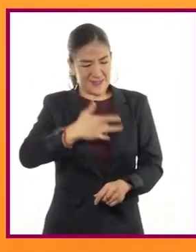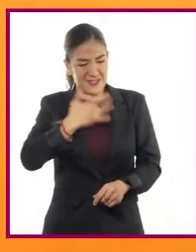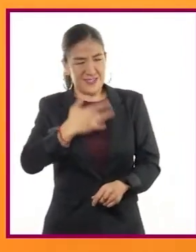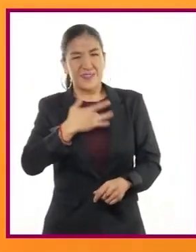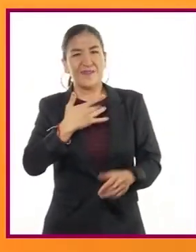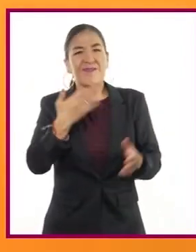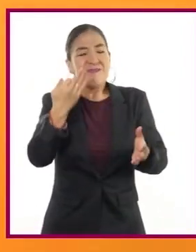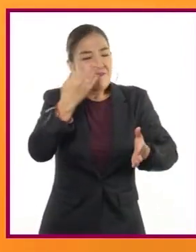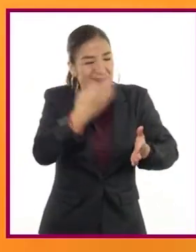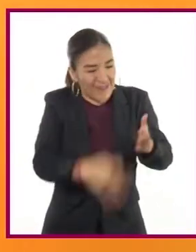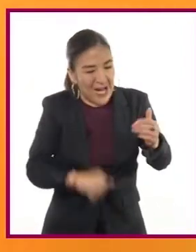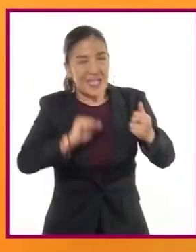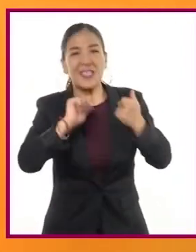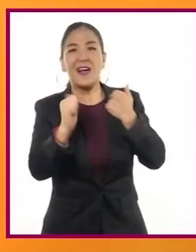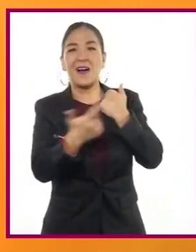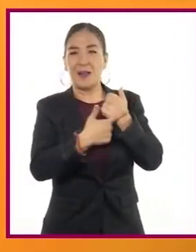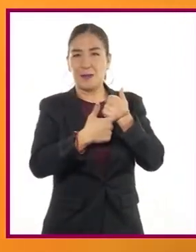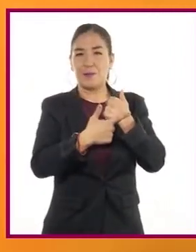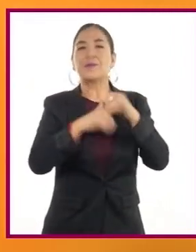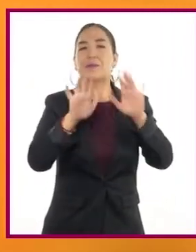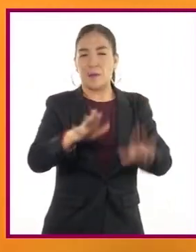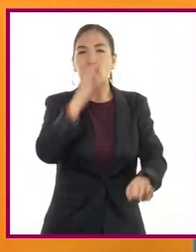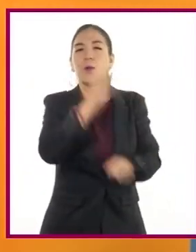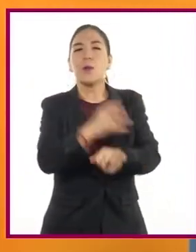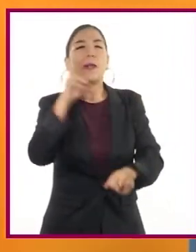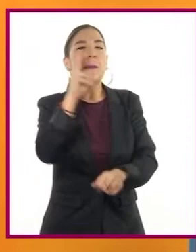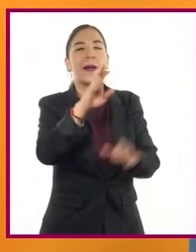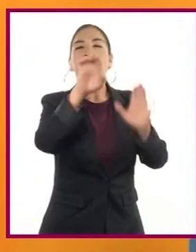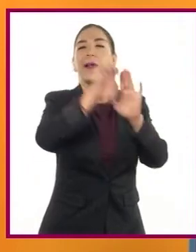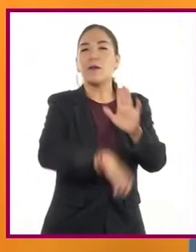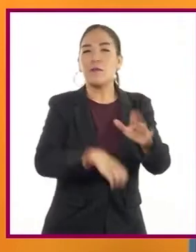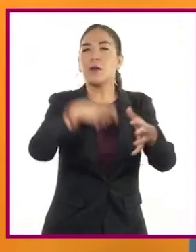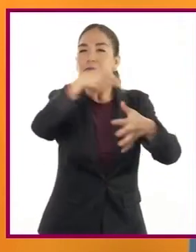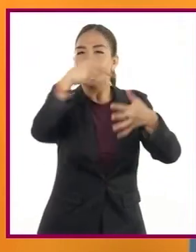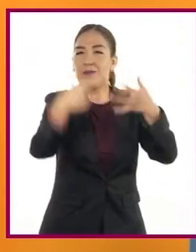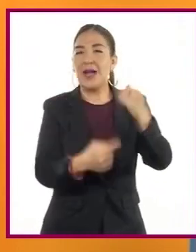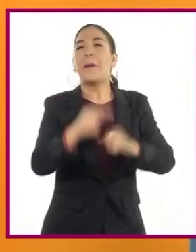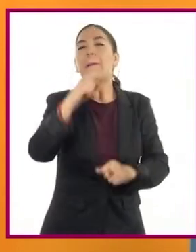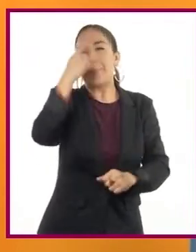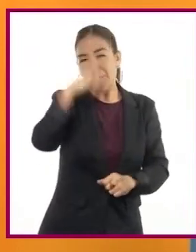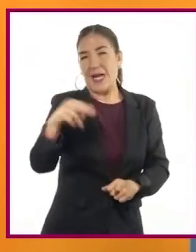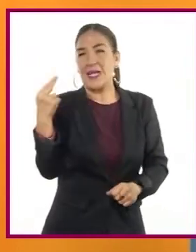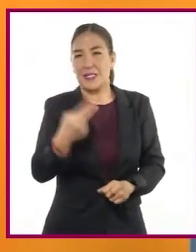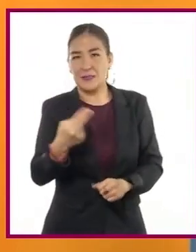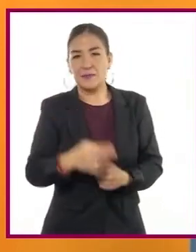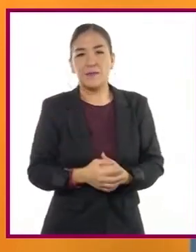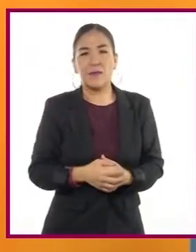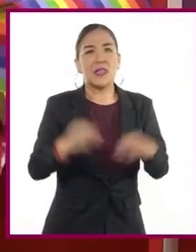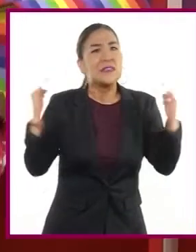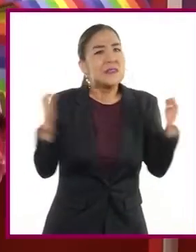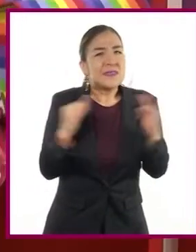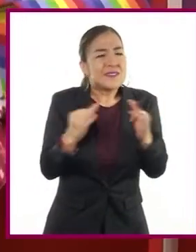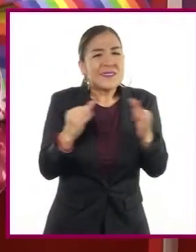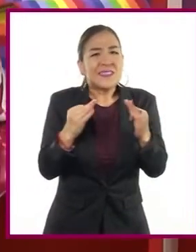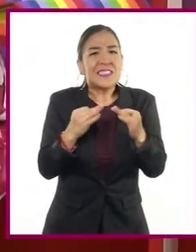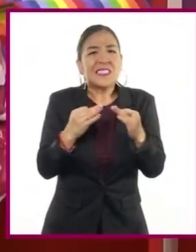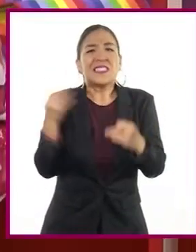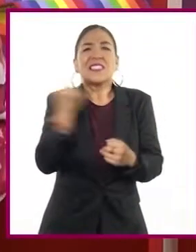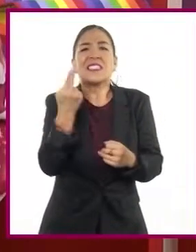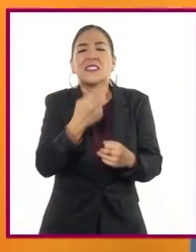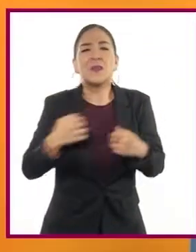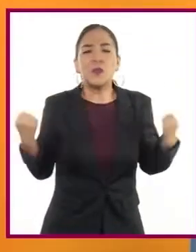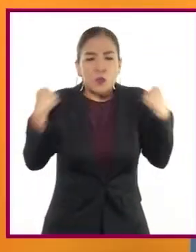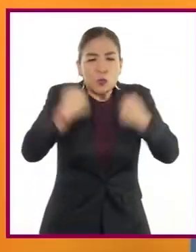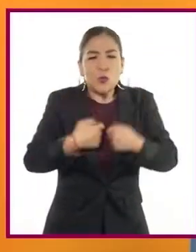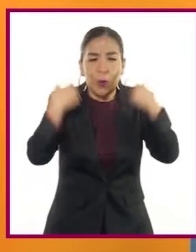que nos falta algo. Veamos algunos ejemplos de necesidades. Hace frío y necesito un